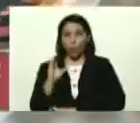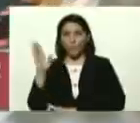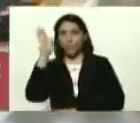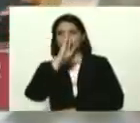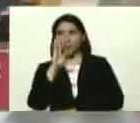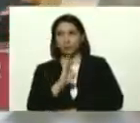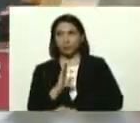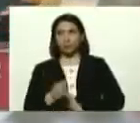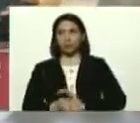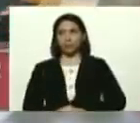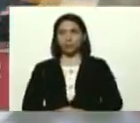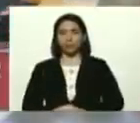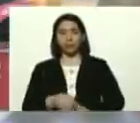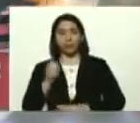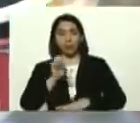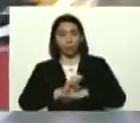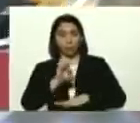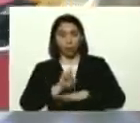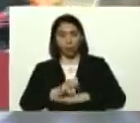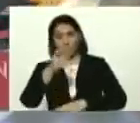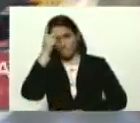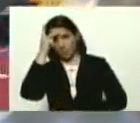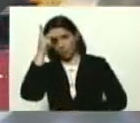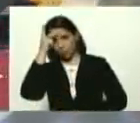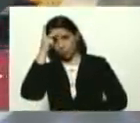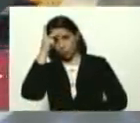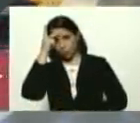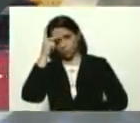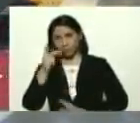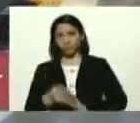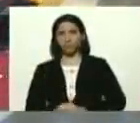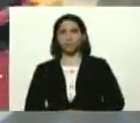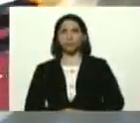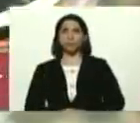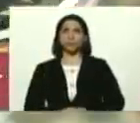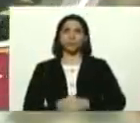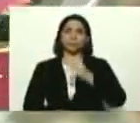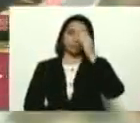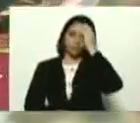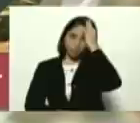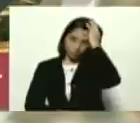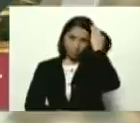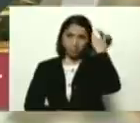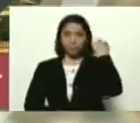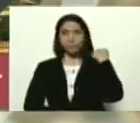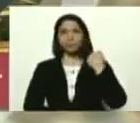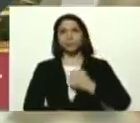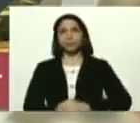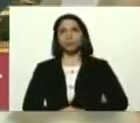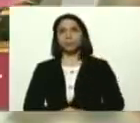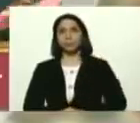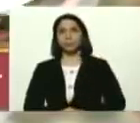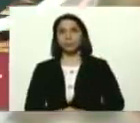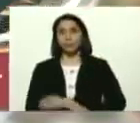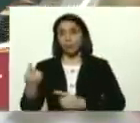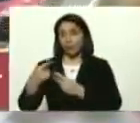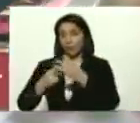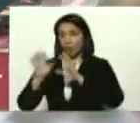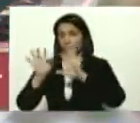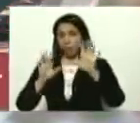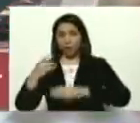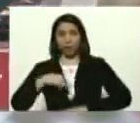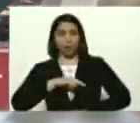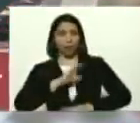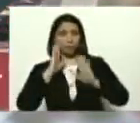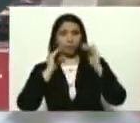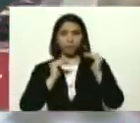Brasil, Ecuador, Perú, Chile, que bueno, vienen contagiados, y es ese otro país que estamos